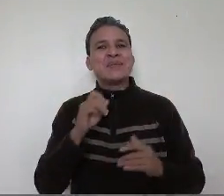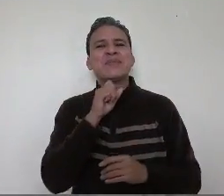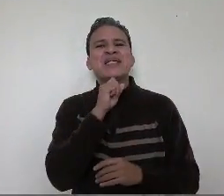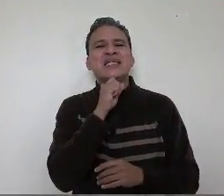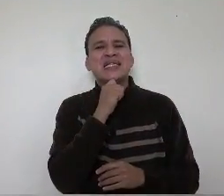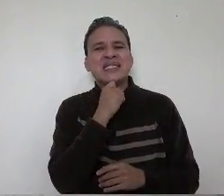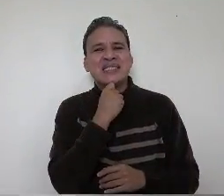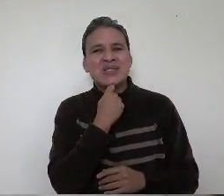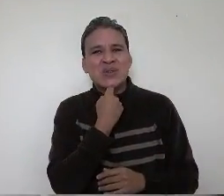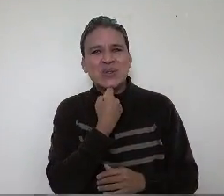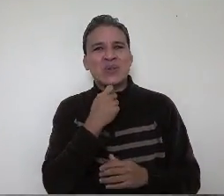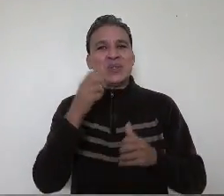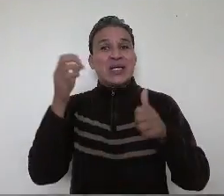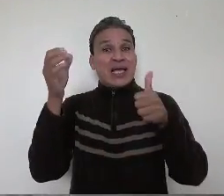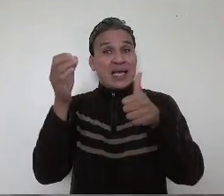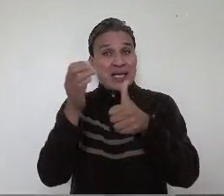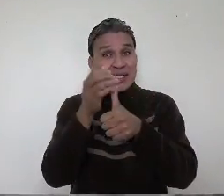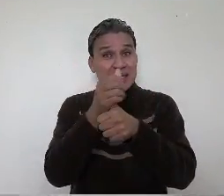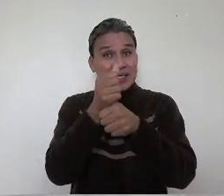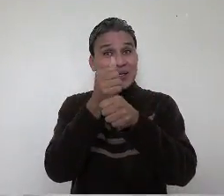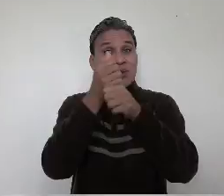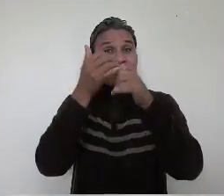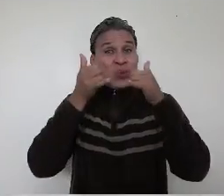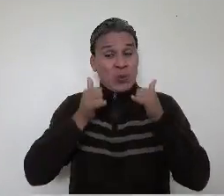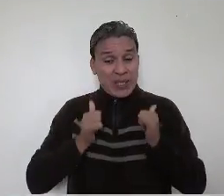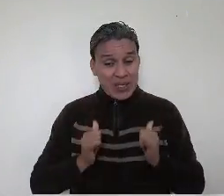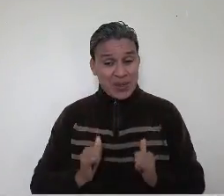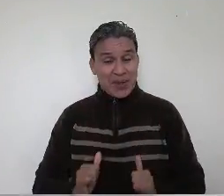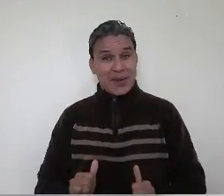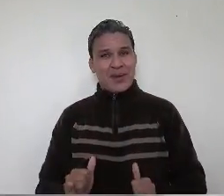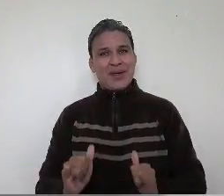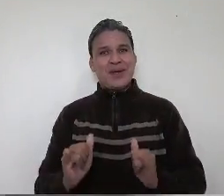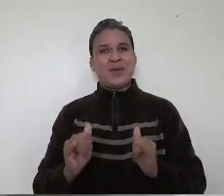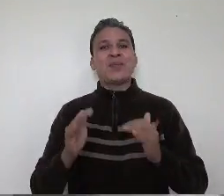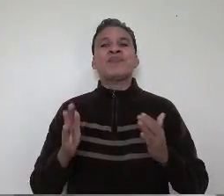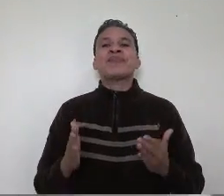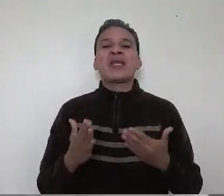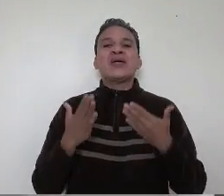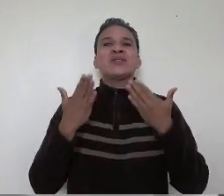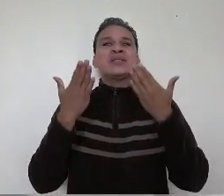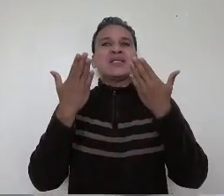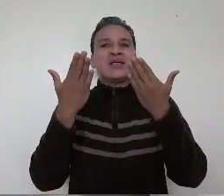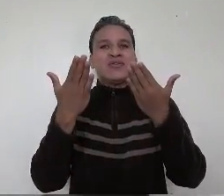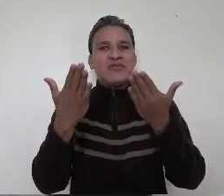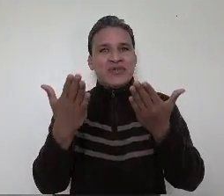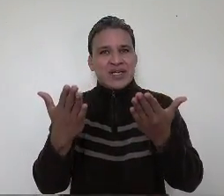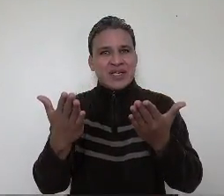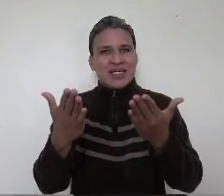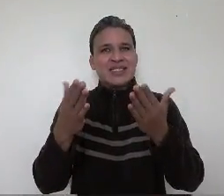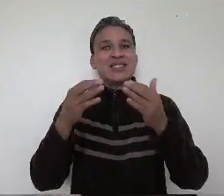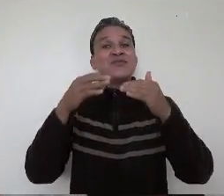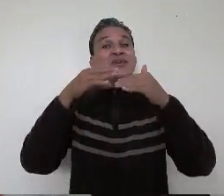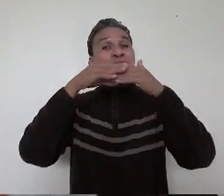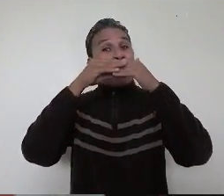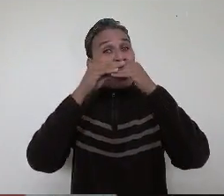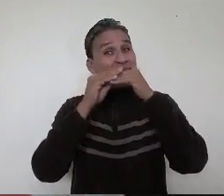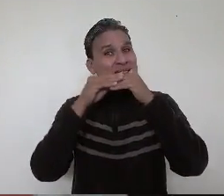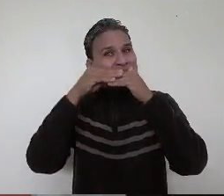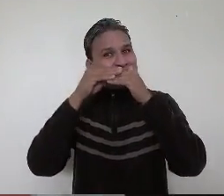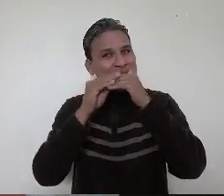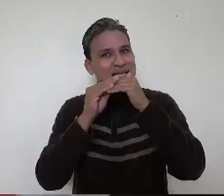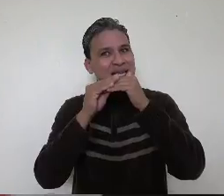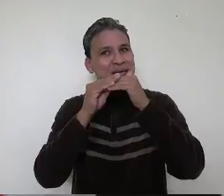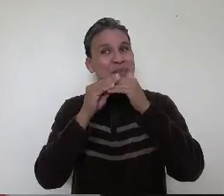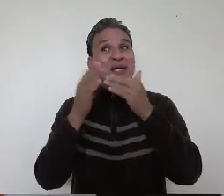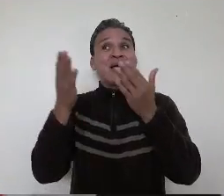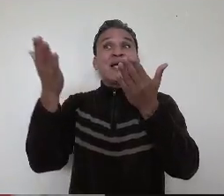misterioso encuentro con tu Hijo te ofrecemos este pan